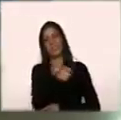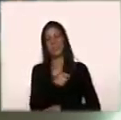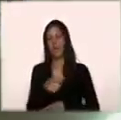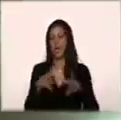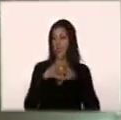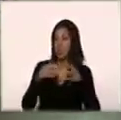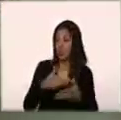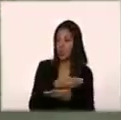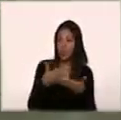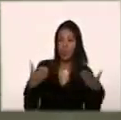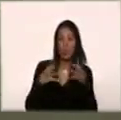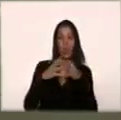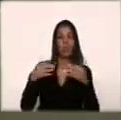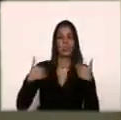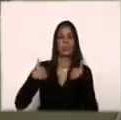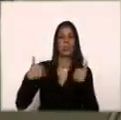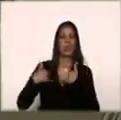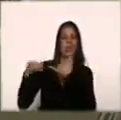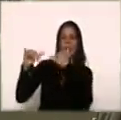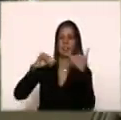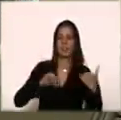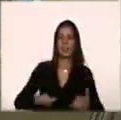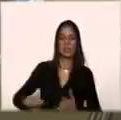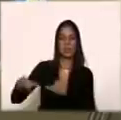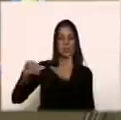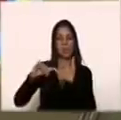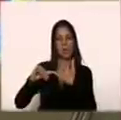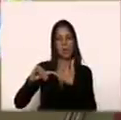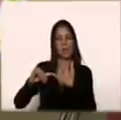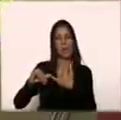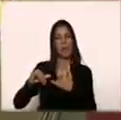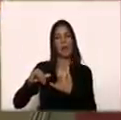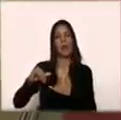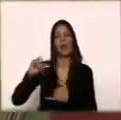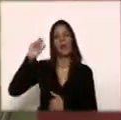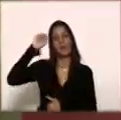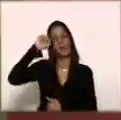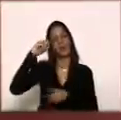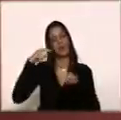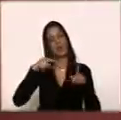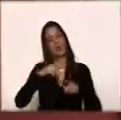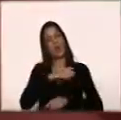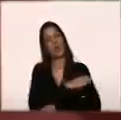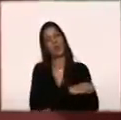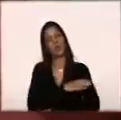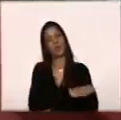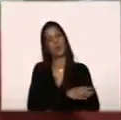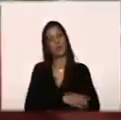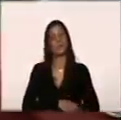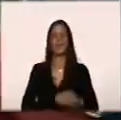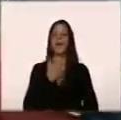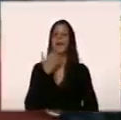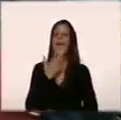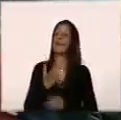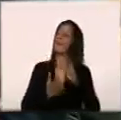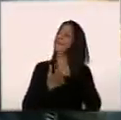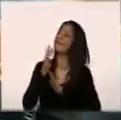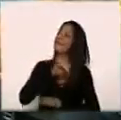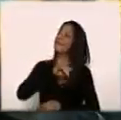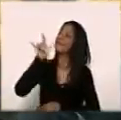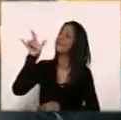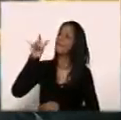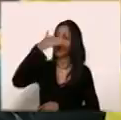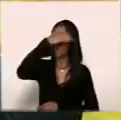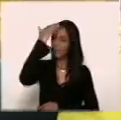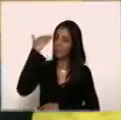por igual. Y aquí vale la pena recordarle a los apátridas de la derecha que cuando van a pedirle a Donald Trump que